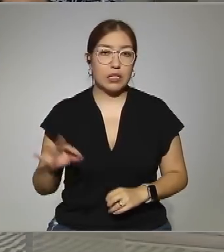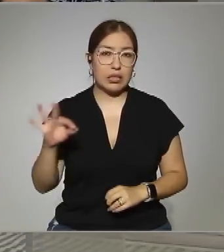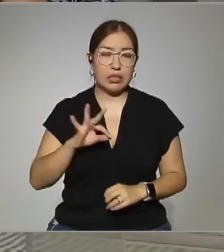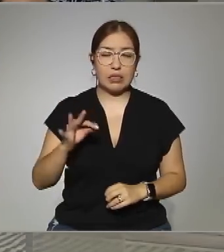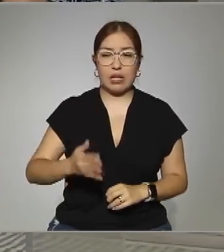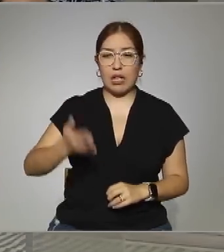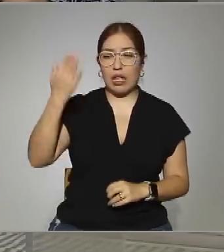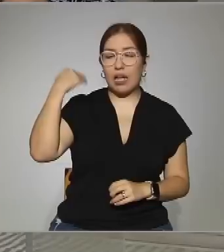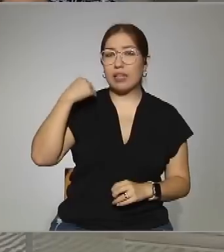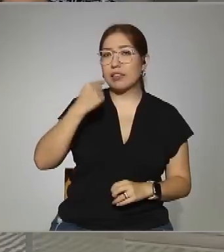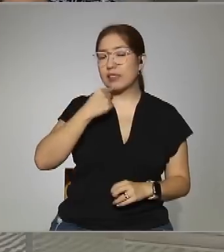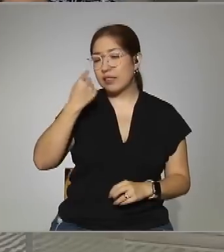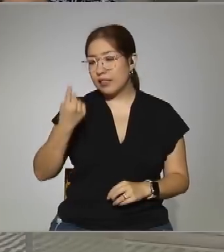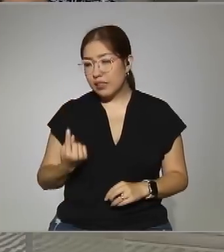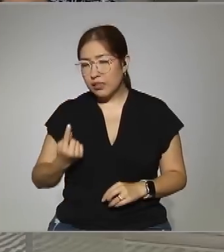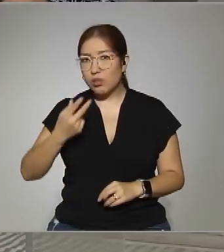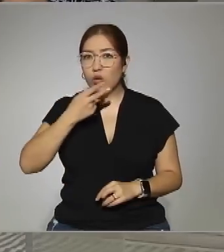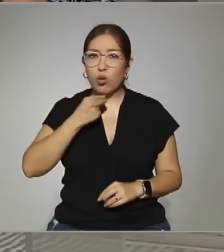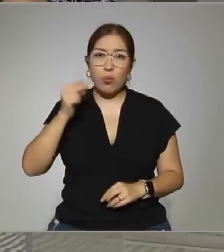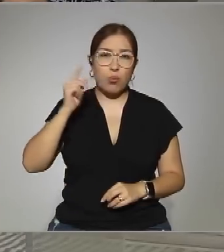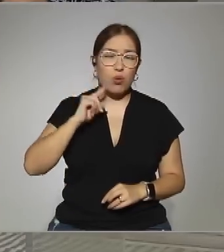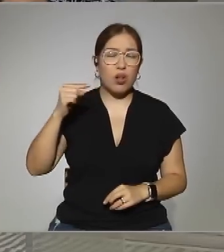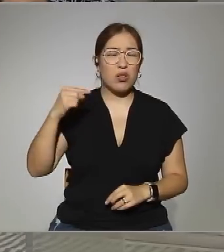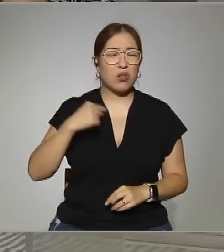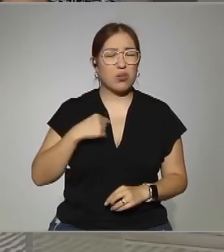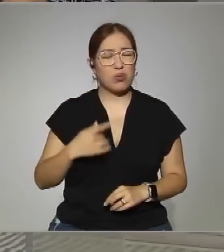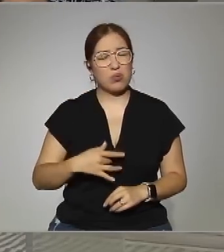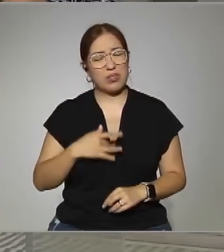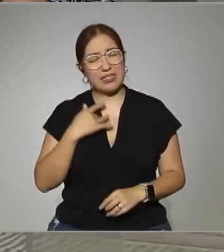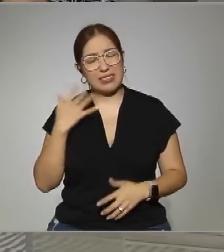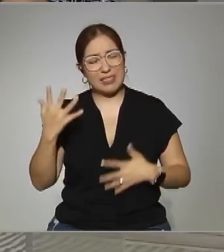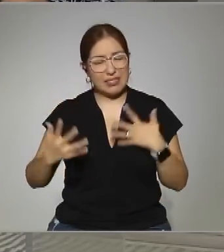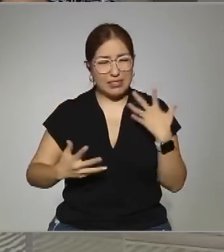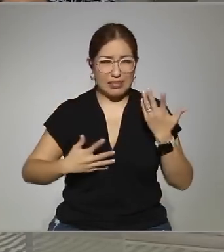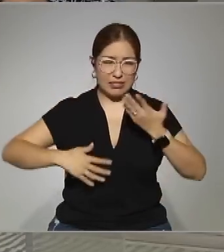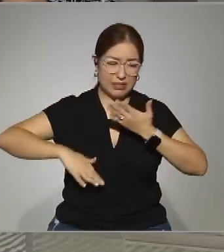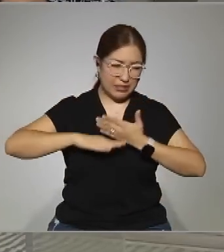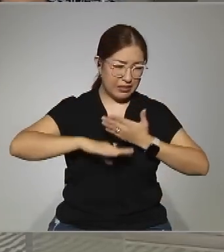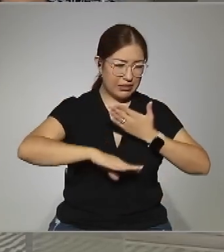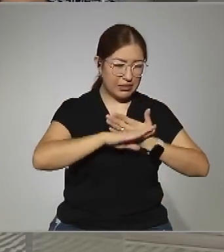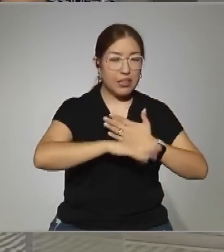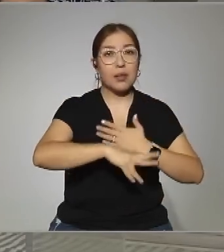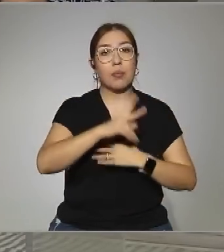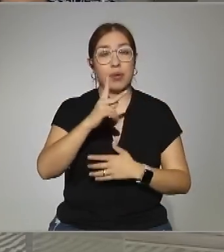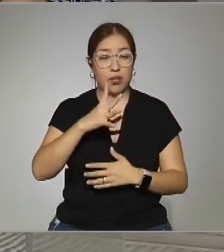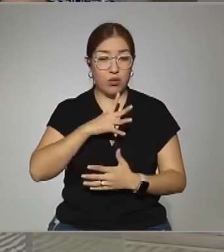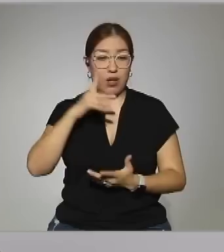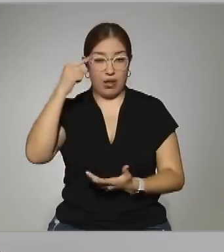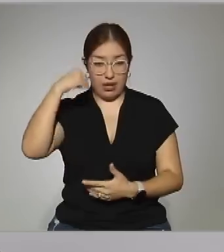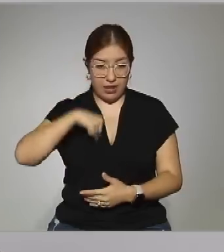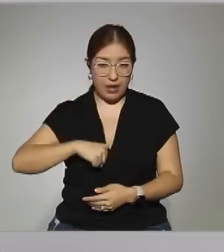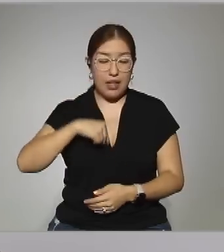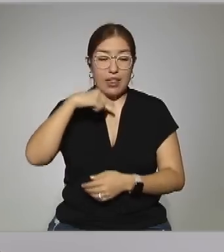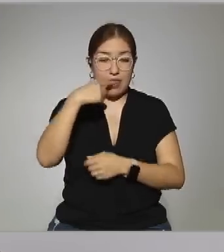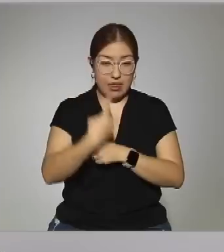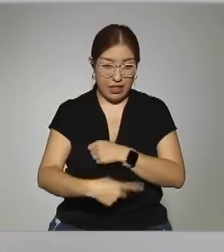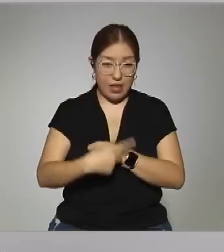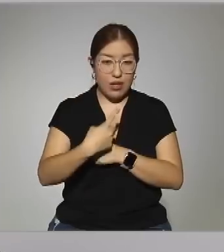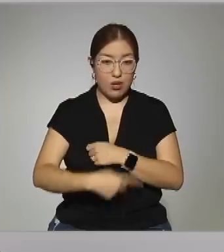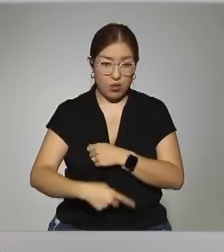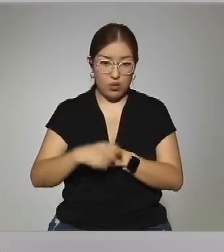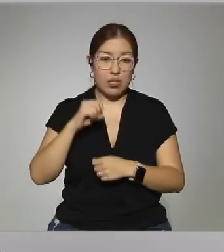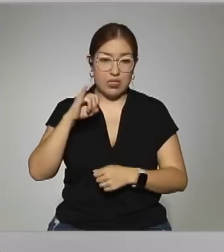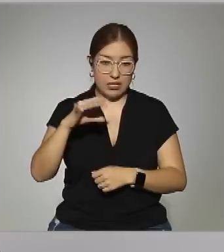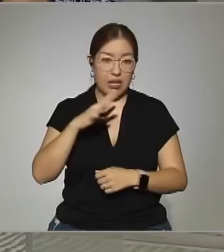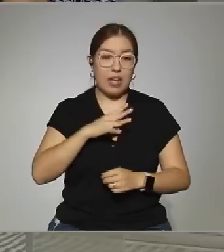niña que puedan afectarme de una u otra manera, pero que sí marquen un daño emocional en mí. O sea, ¿hay grados de Claro daños?